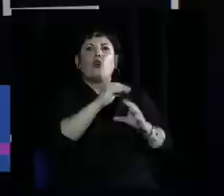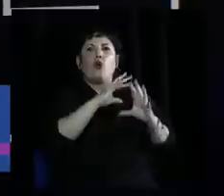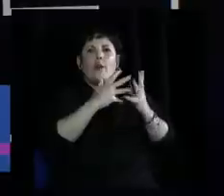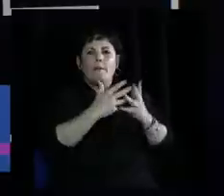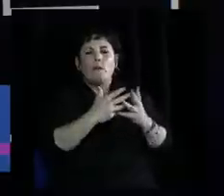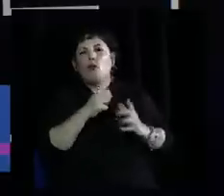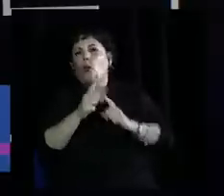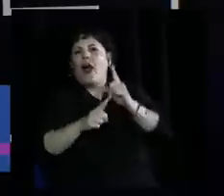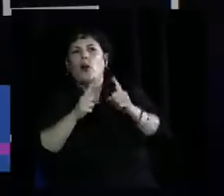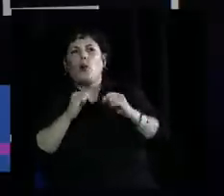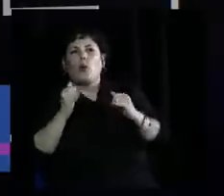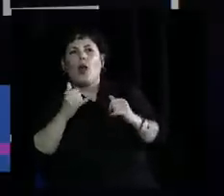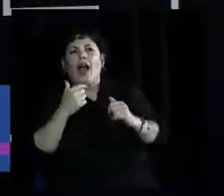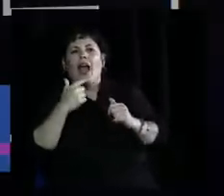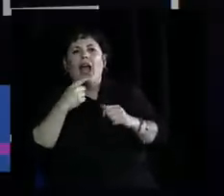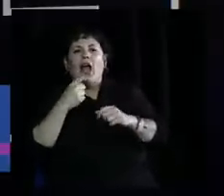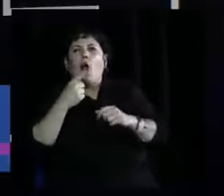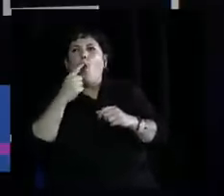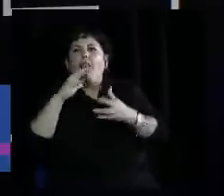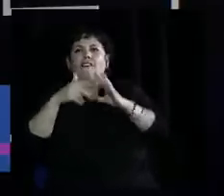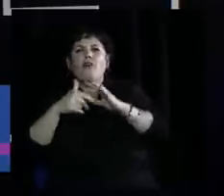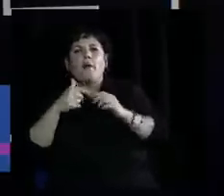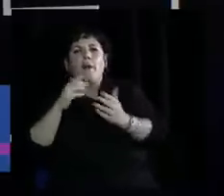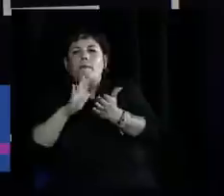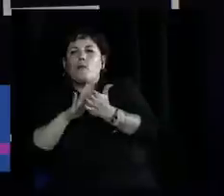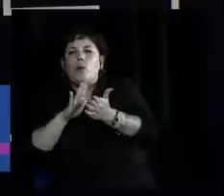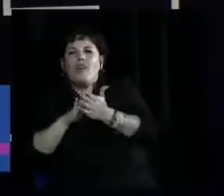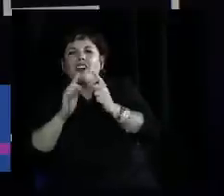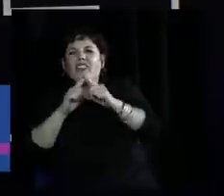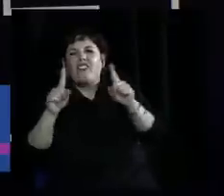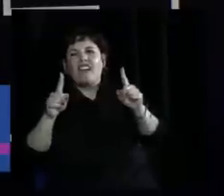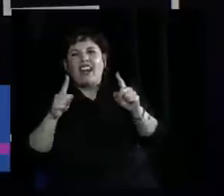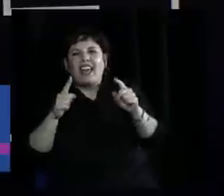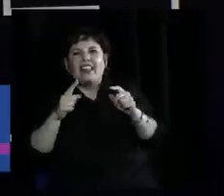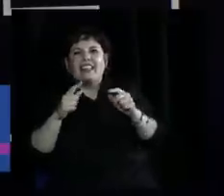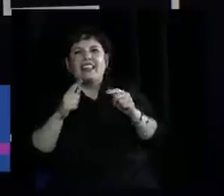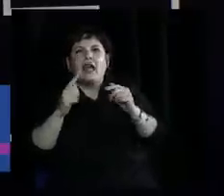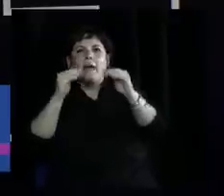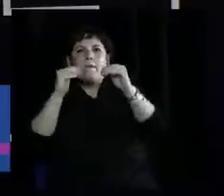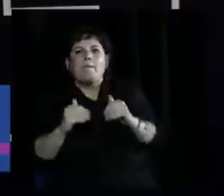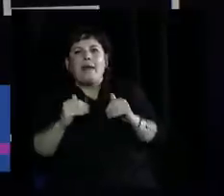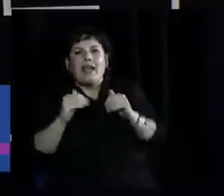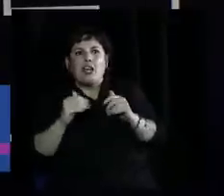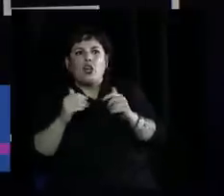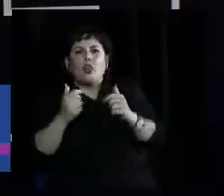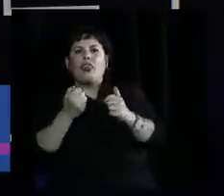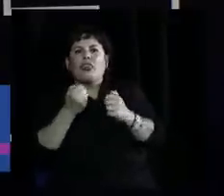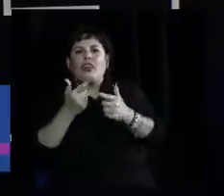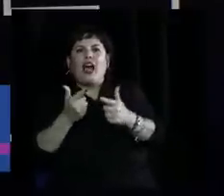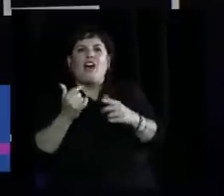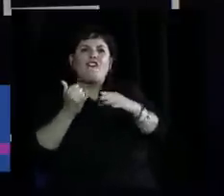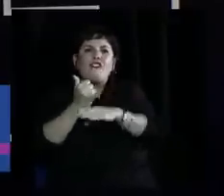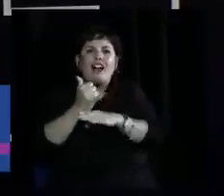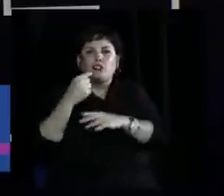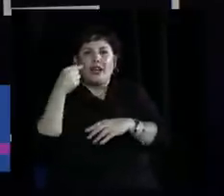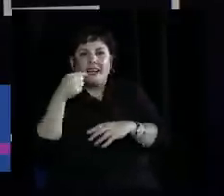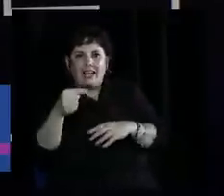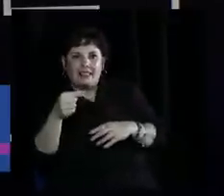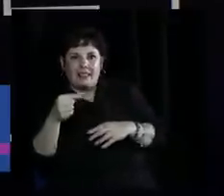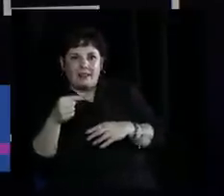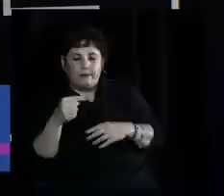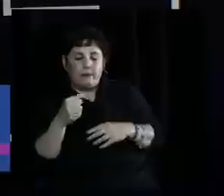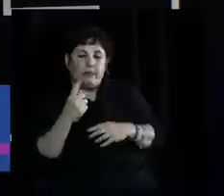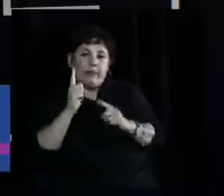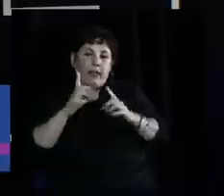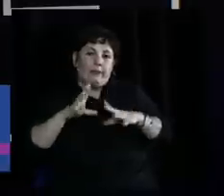se le hace test de antígeno, que es un test bastante menos selectivo, por lo cual da una cantidad de falsos negativos. Y hay